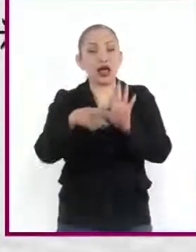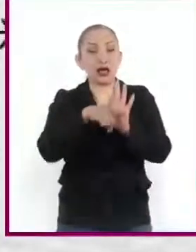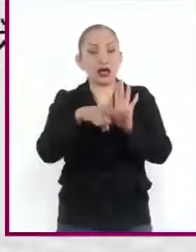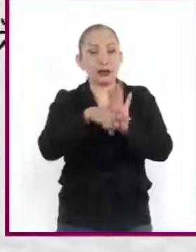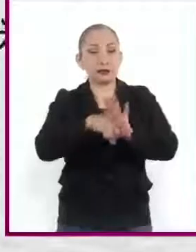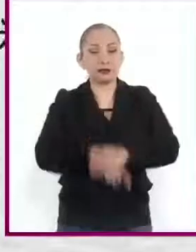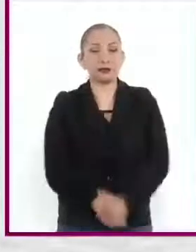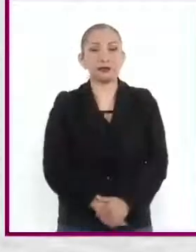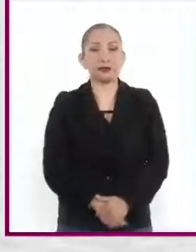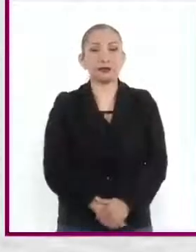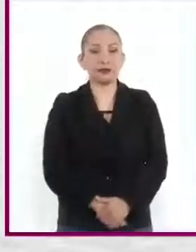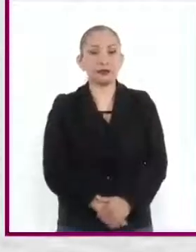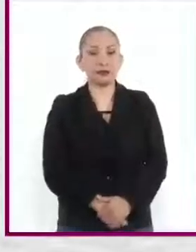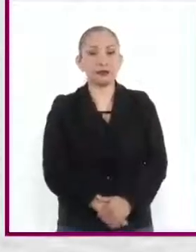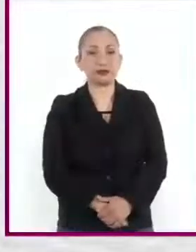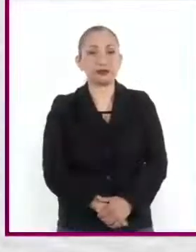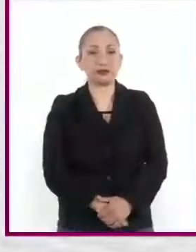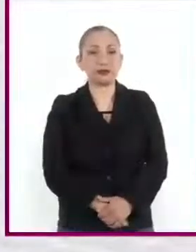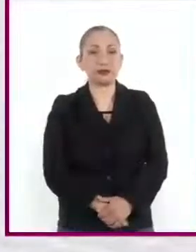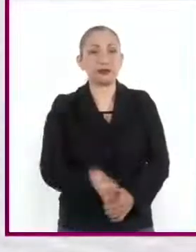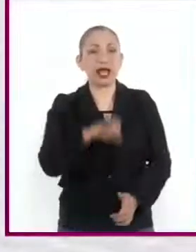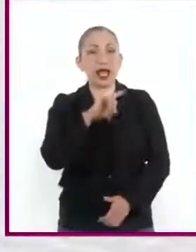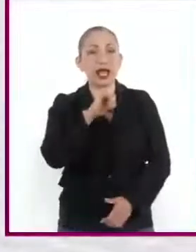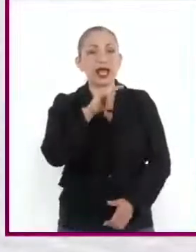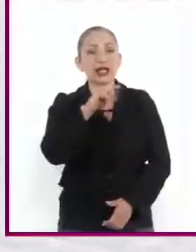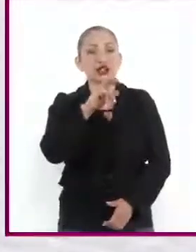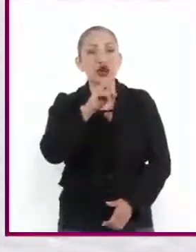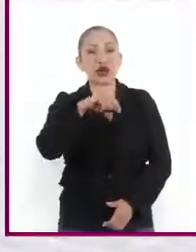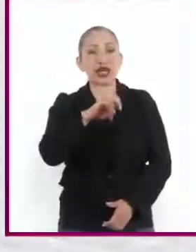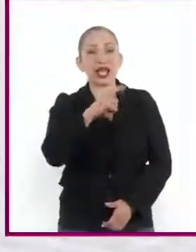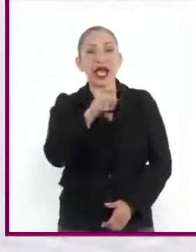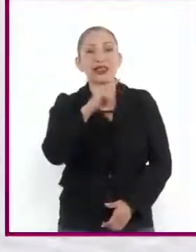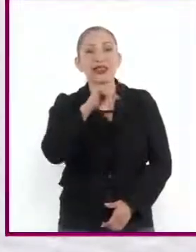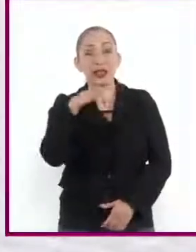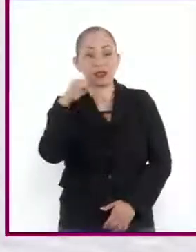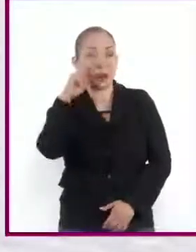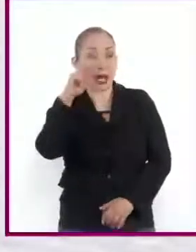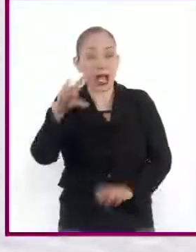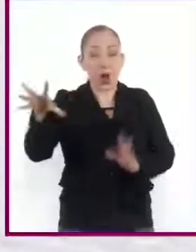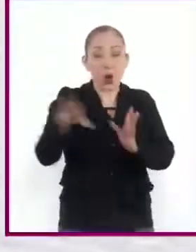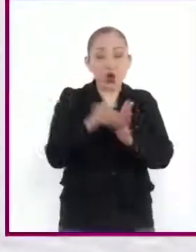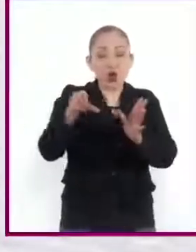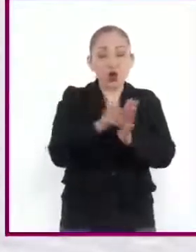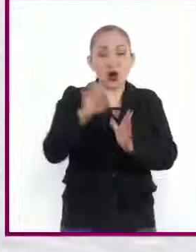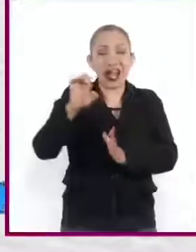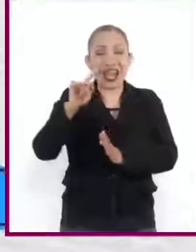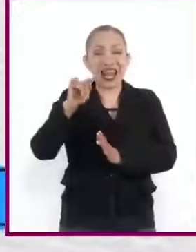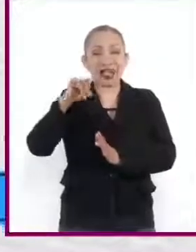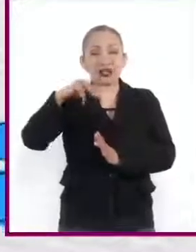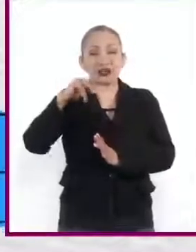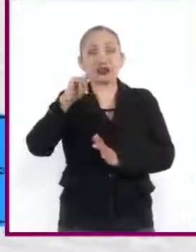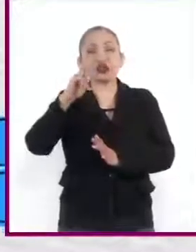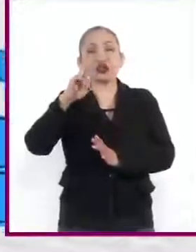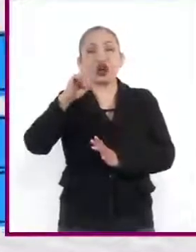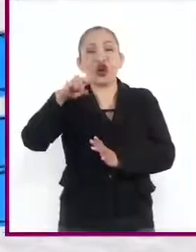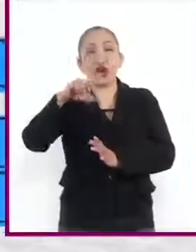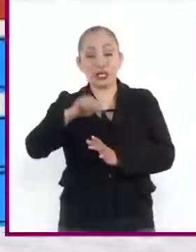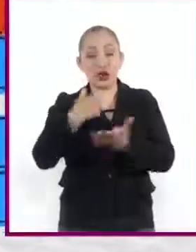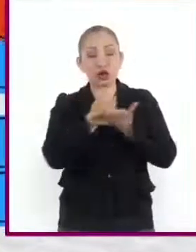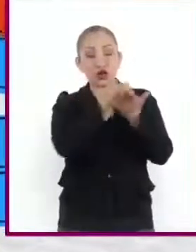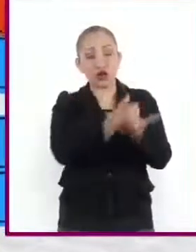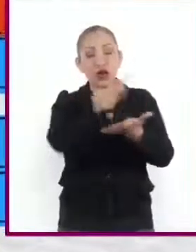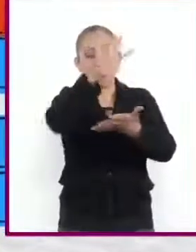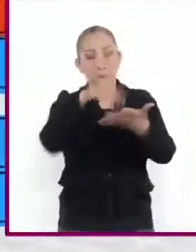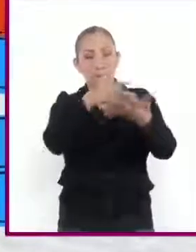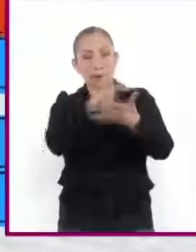eléctrica negativa. La electronegatividad es la tendencia a ganar electrones. Con ayuda de la tabla periódica